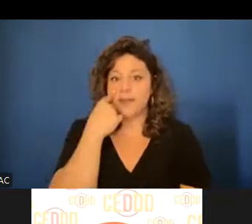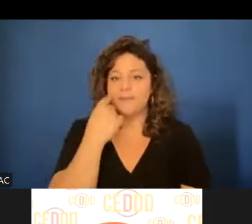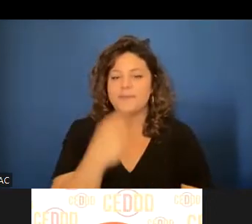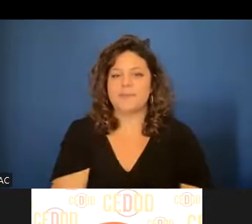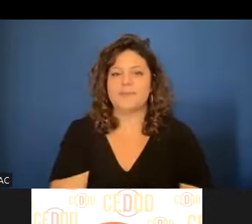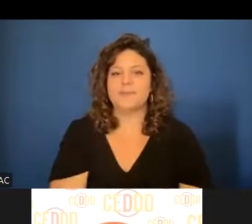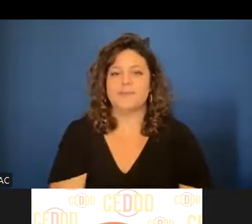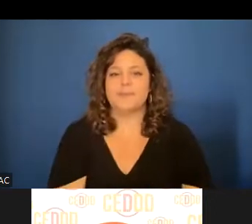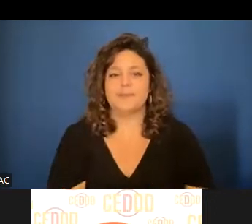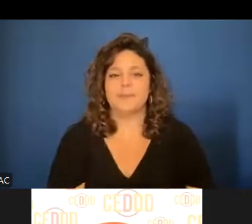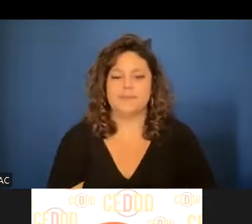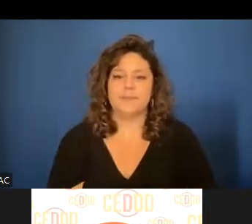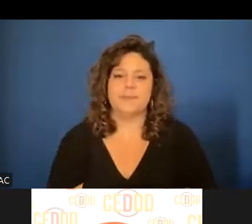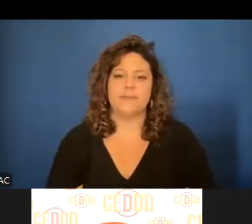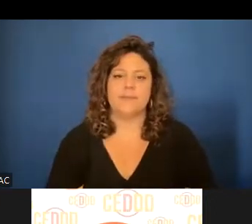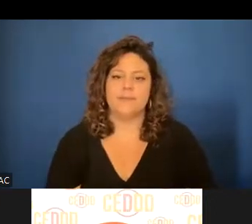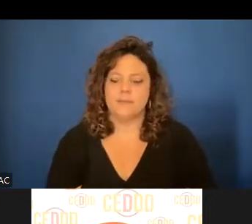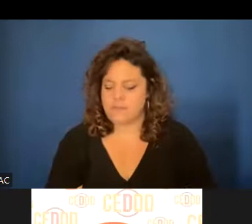Claro.